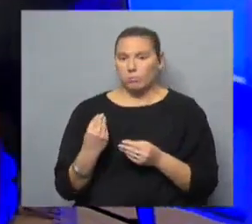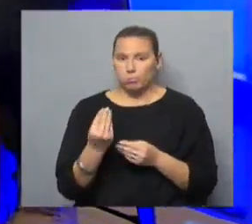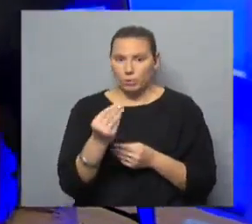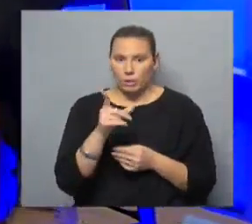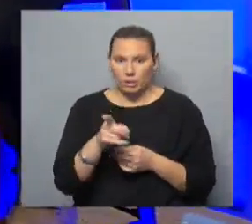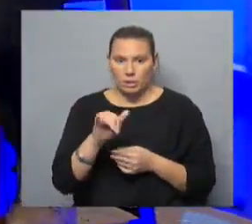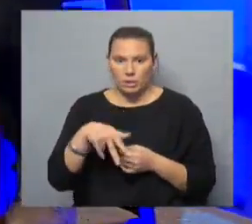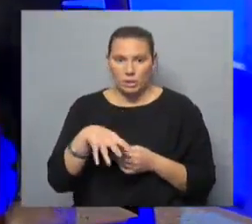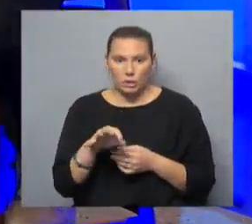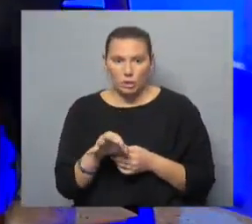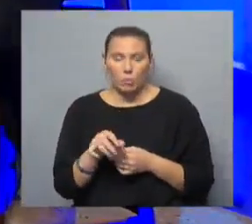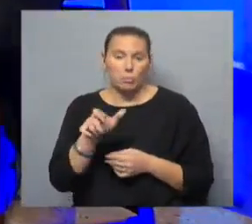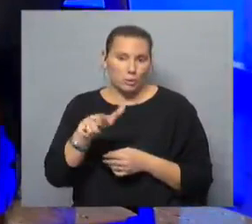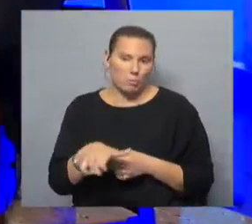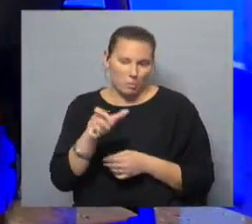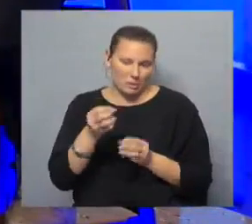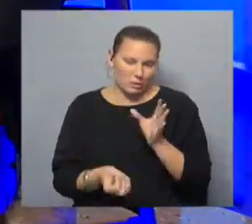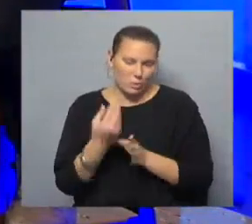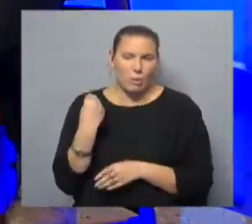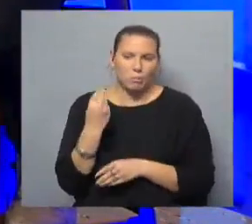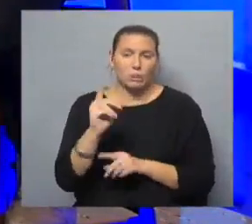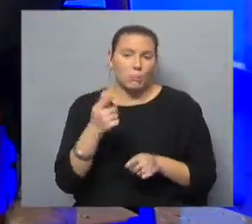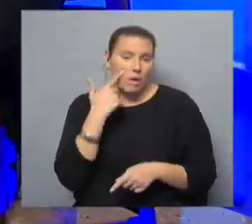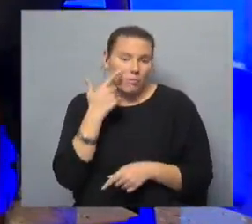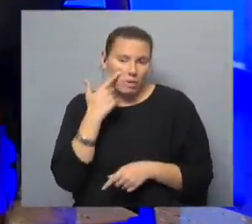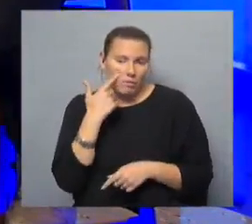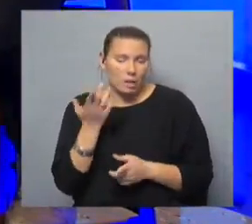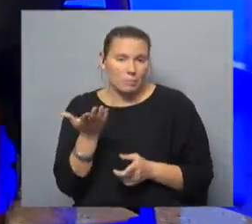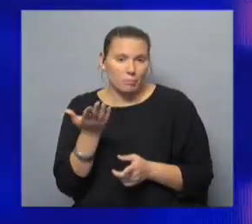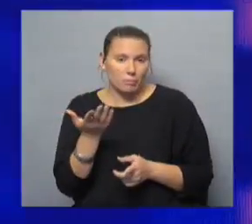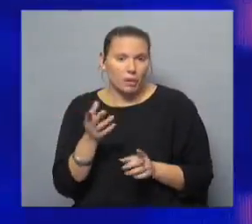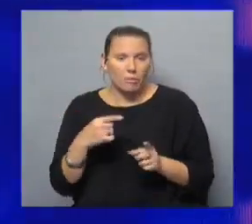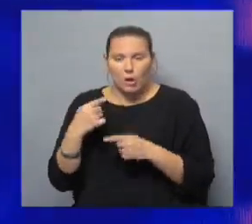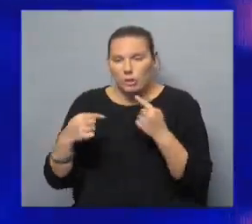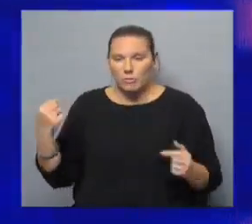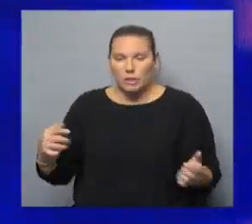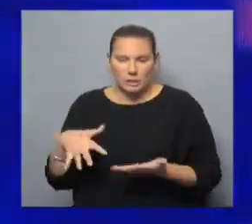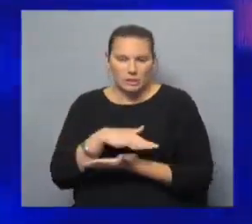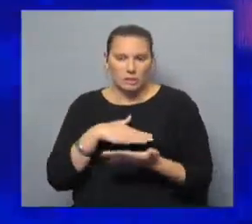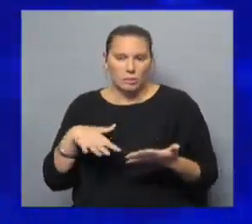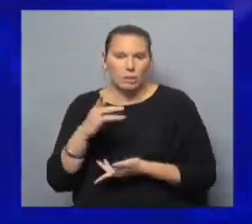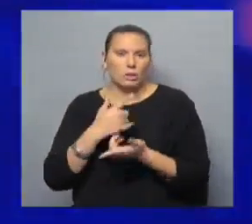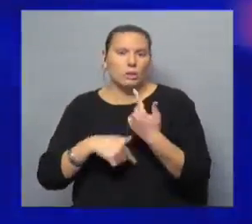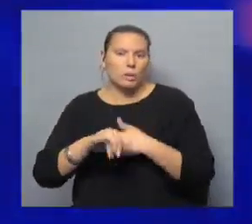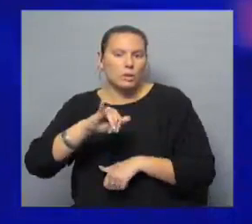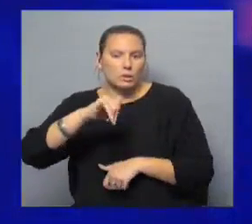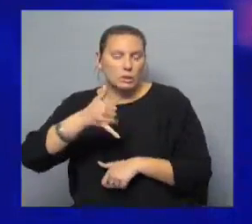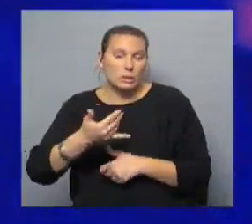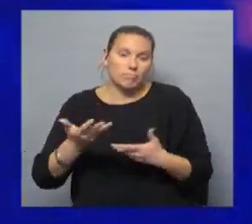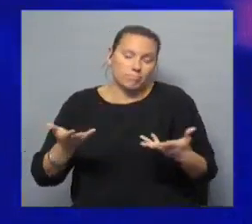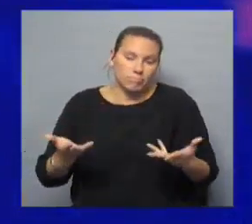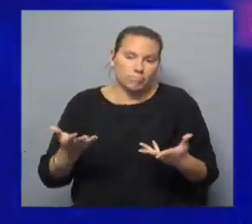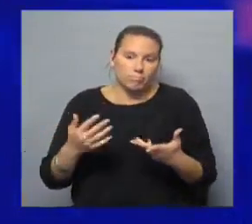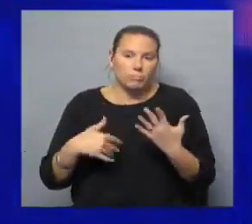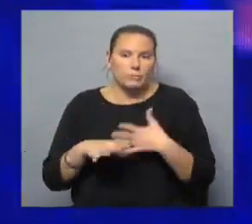Gino, por ejemplo? Por la entrada de Gino y bueno, y lo que se vive, ¿no? Fue un cúmulo de cosas. Pero sí, bueno, venimos